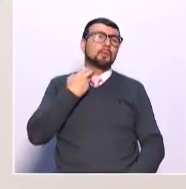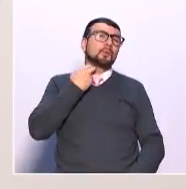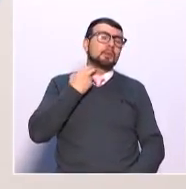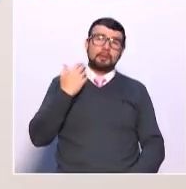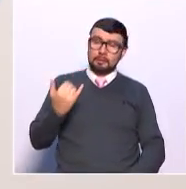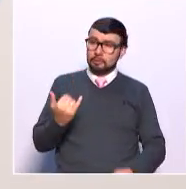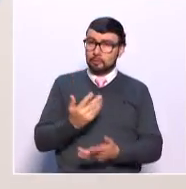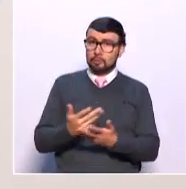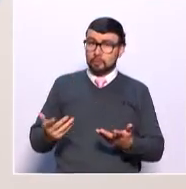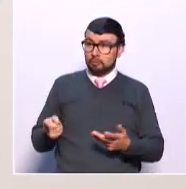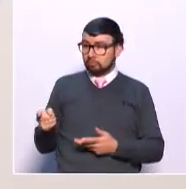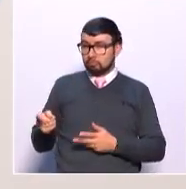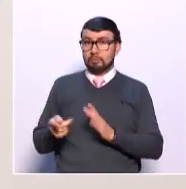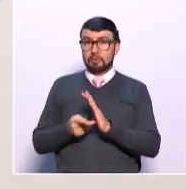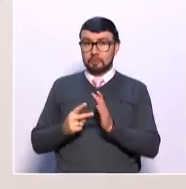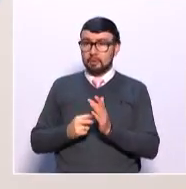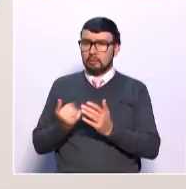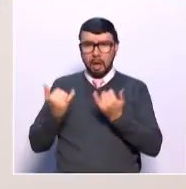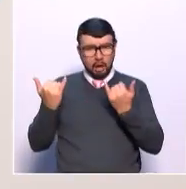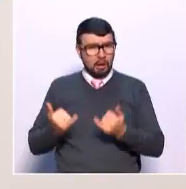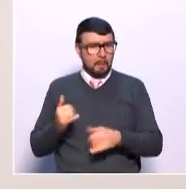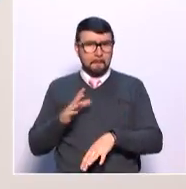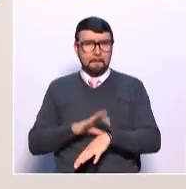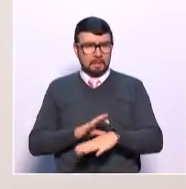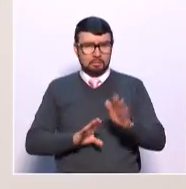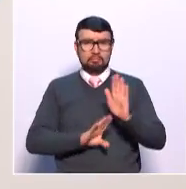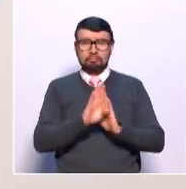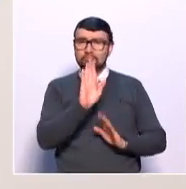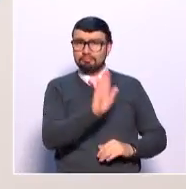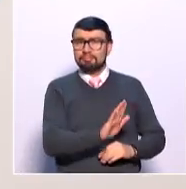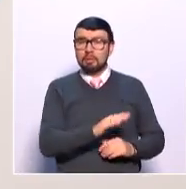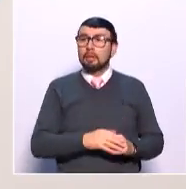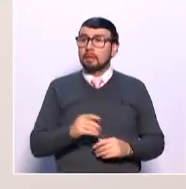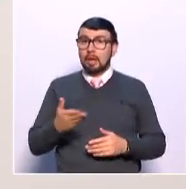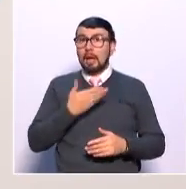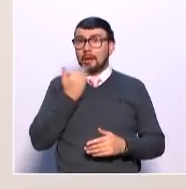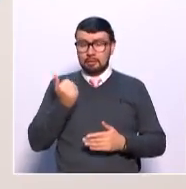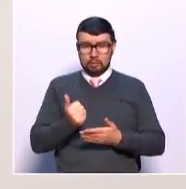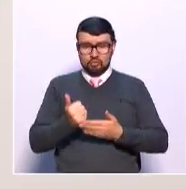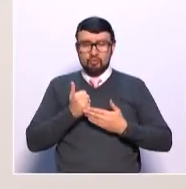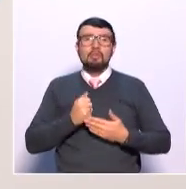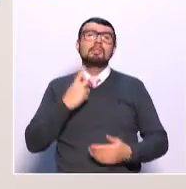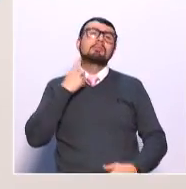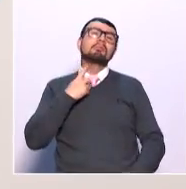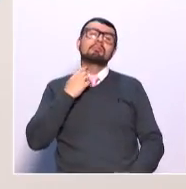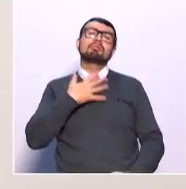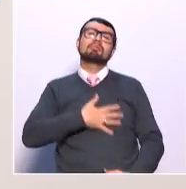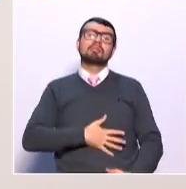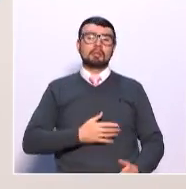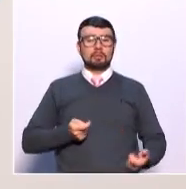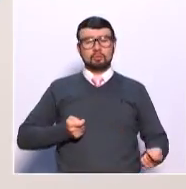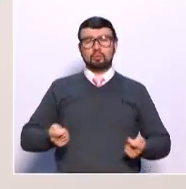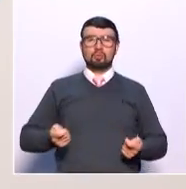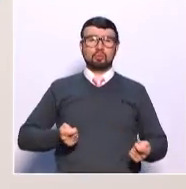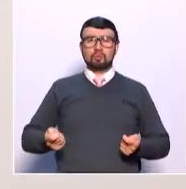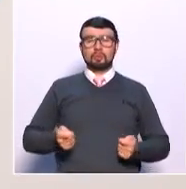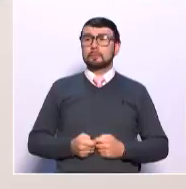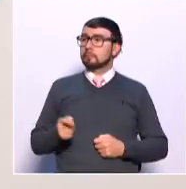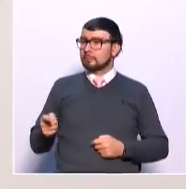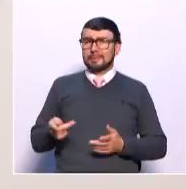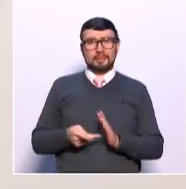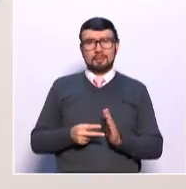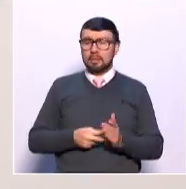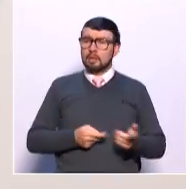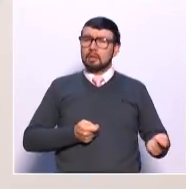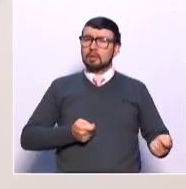no es medicinas alternativas de medicina ortodoxa la terapia neural mejora mucho la tiroides entonces son opciones